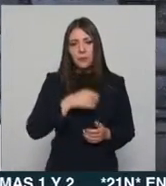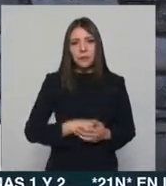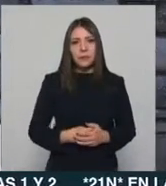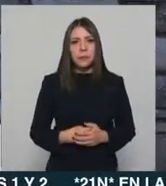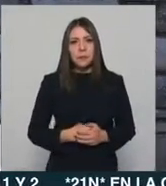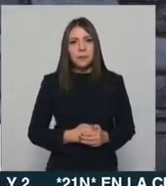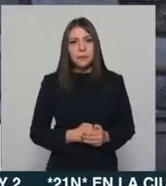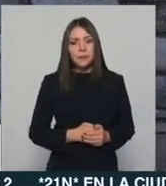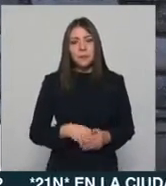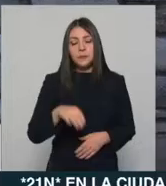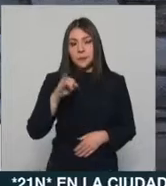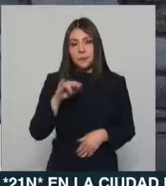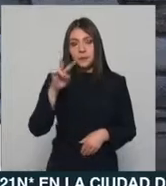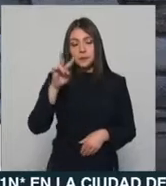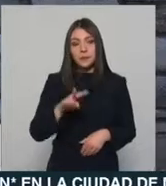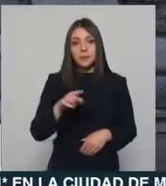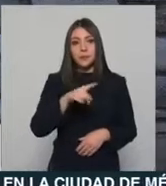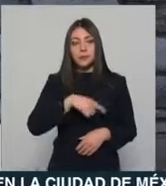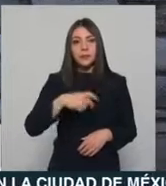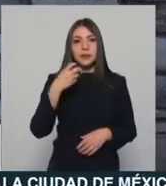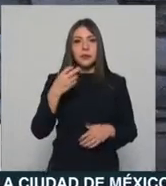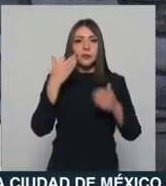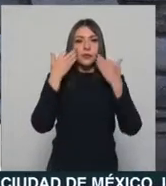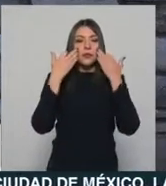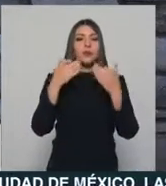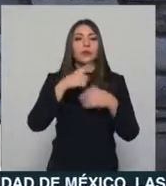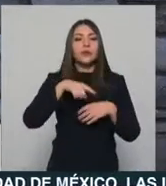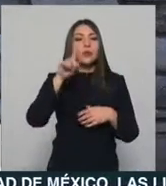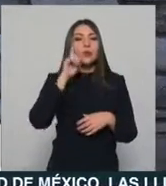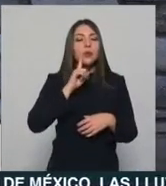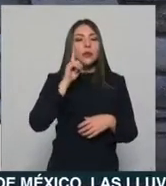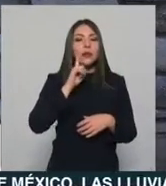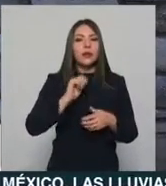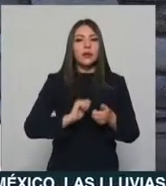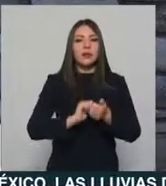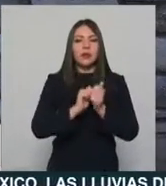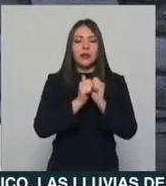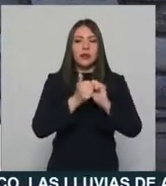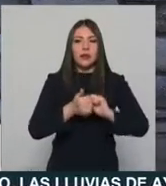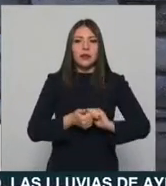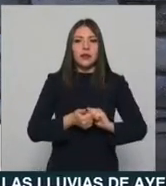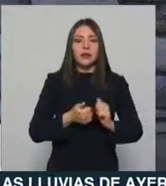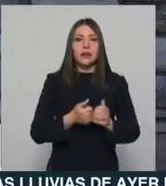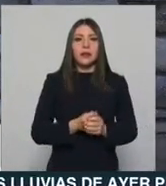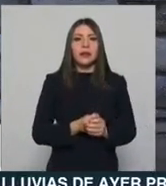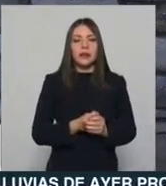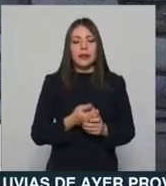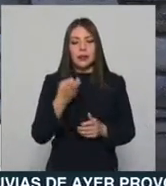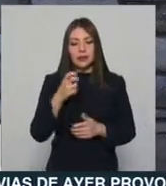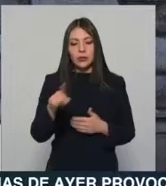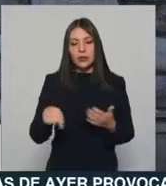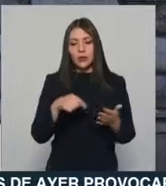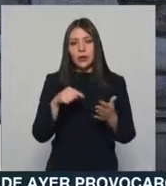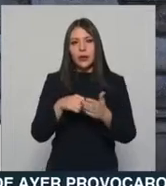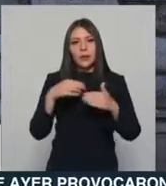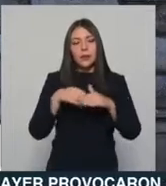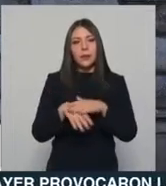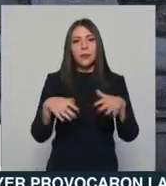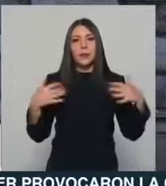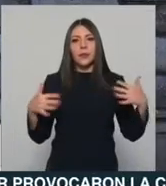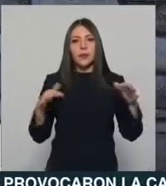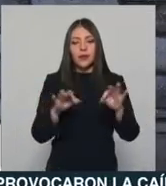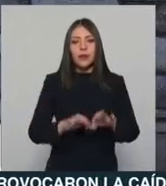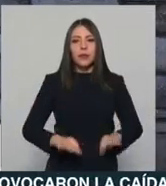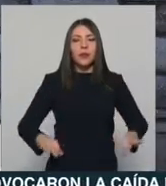de género y que reivindica el papel de las mujeres llegue a un escenario de esta magnitud, un escenario